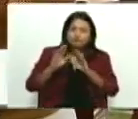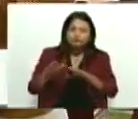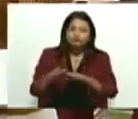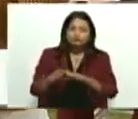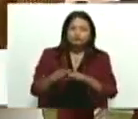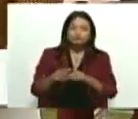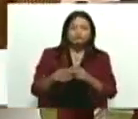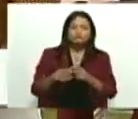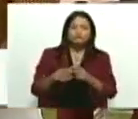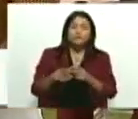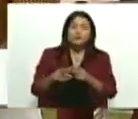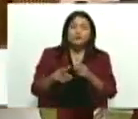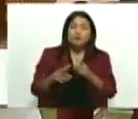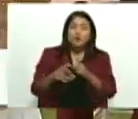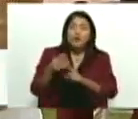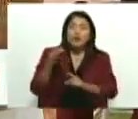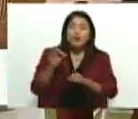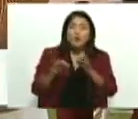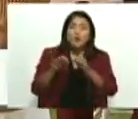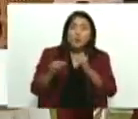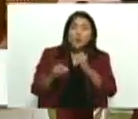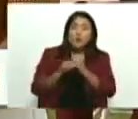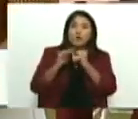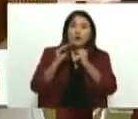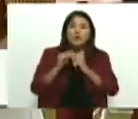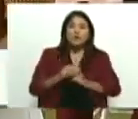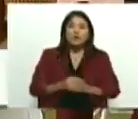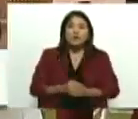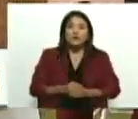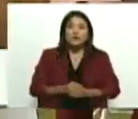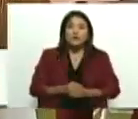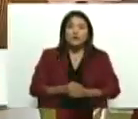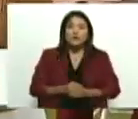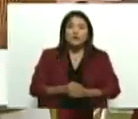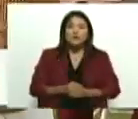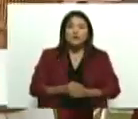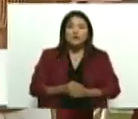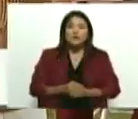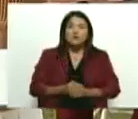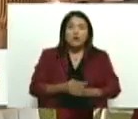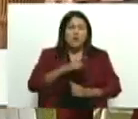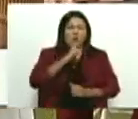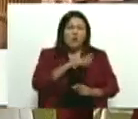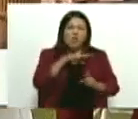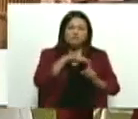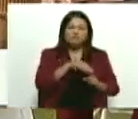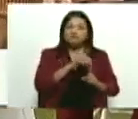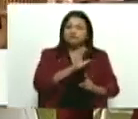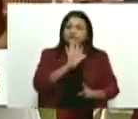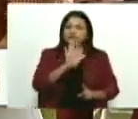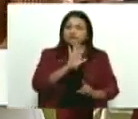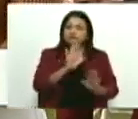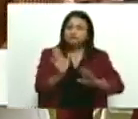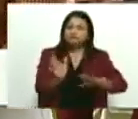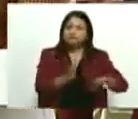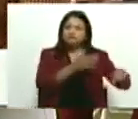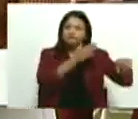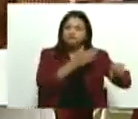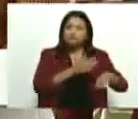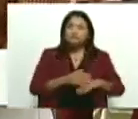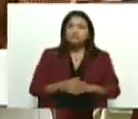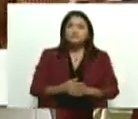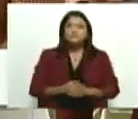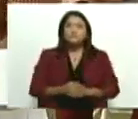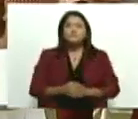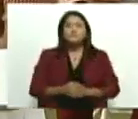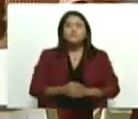la justicia social, a la inclusión, que nunca se imponga el odio. En estos momentos